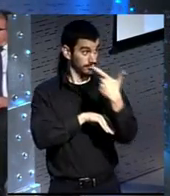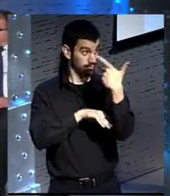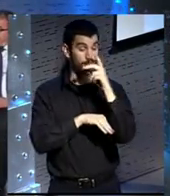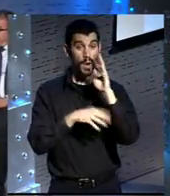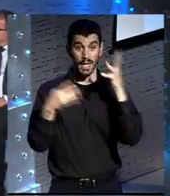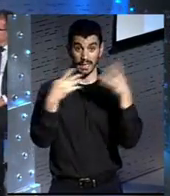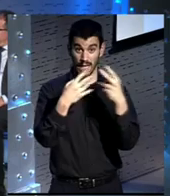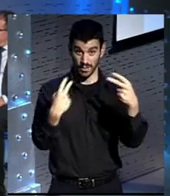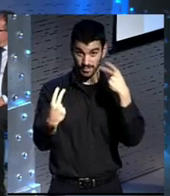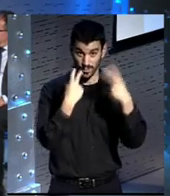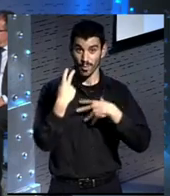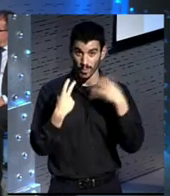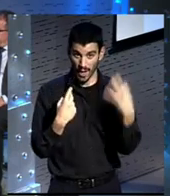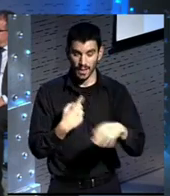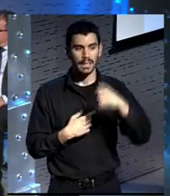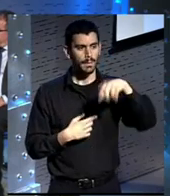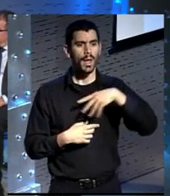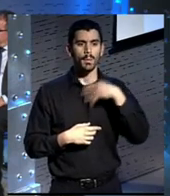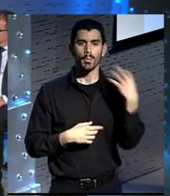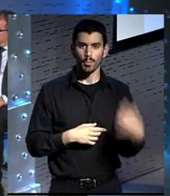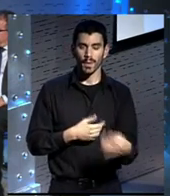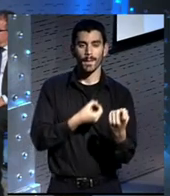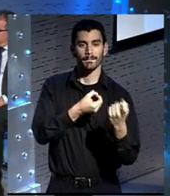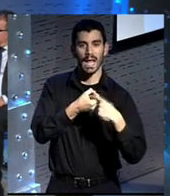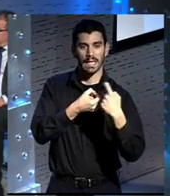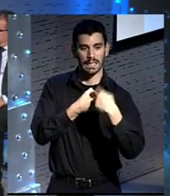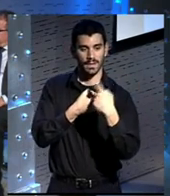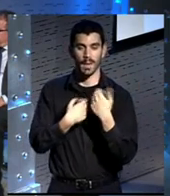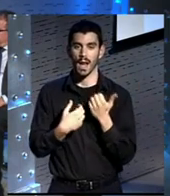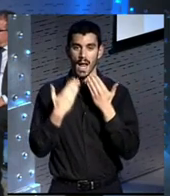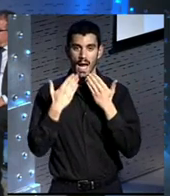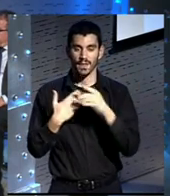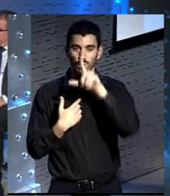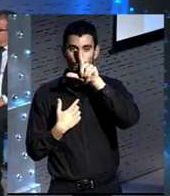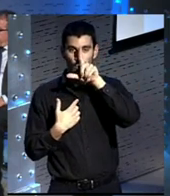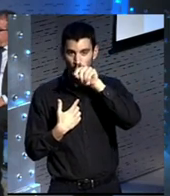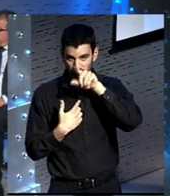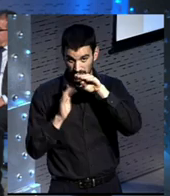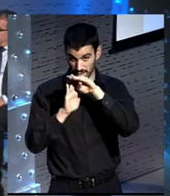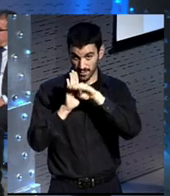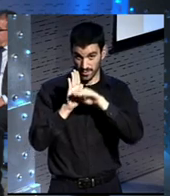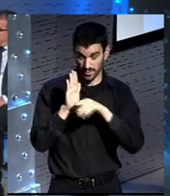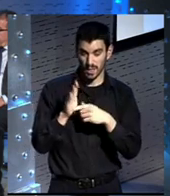redonda. Saben también que pueden intervenir a través de Twitter en el hashtag